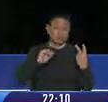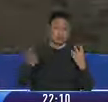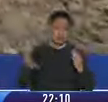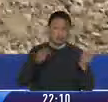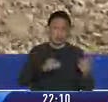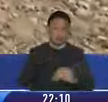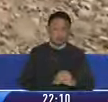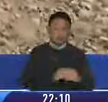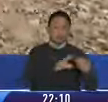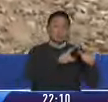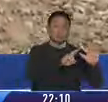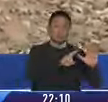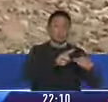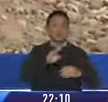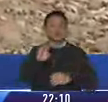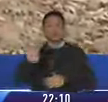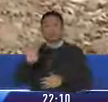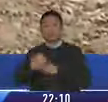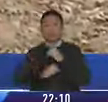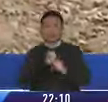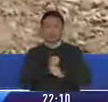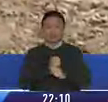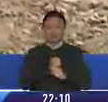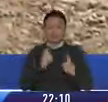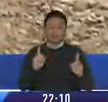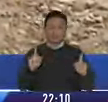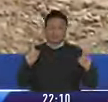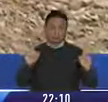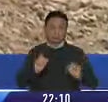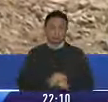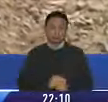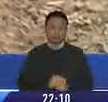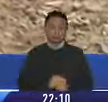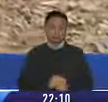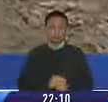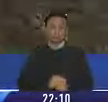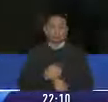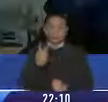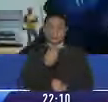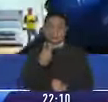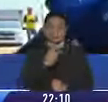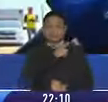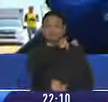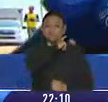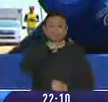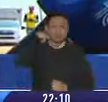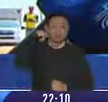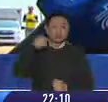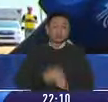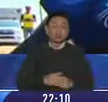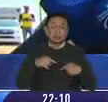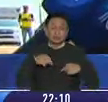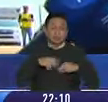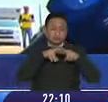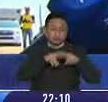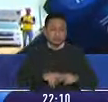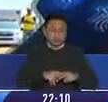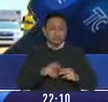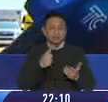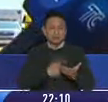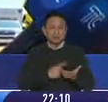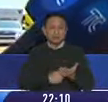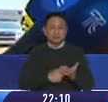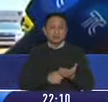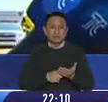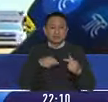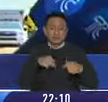de 7 y 4 años específicamente. Han sido degollados, entonces eso es lo que vamos a confirmar ya específicamente